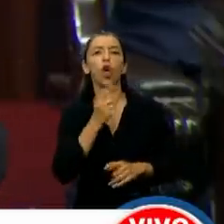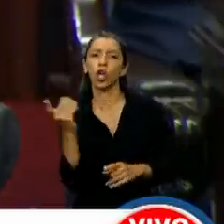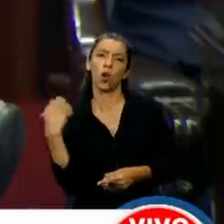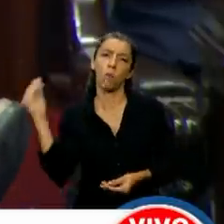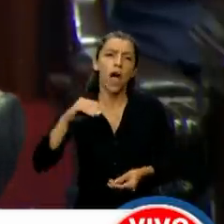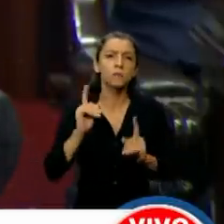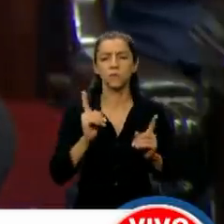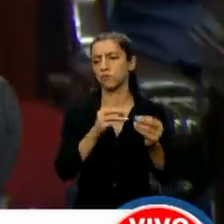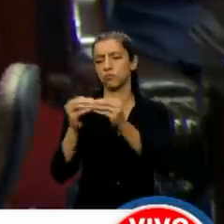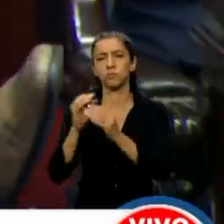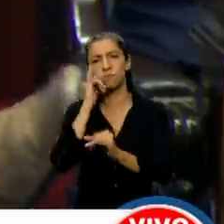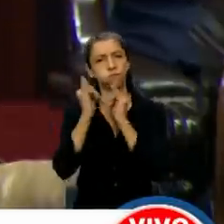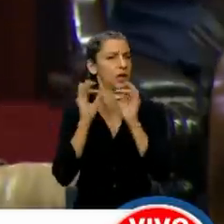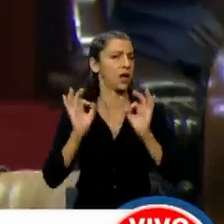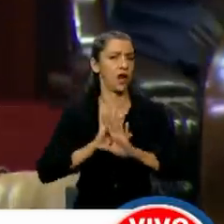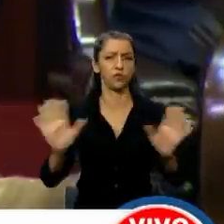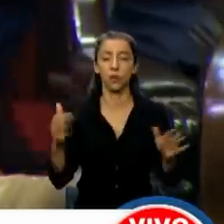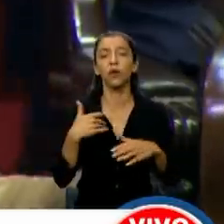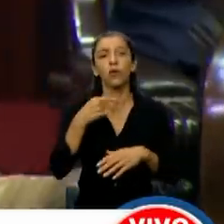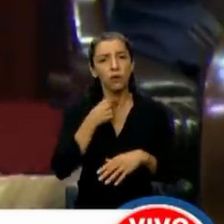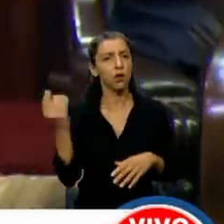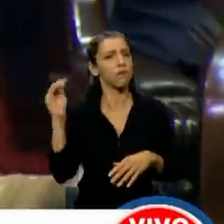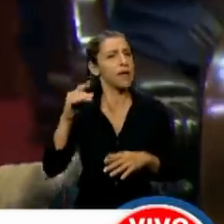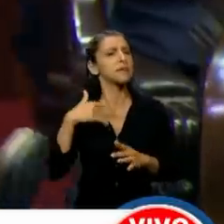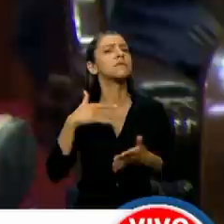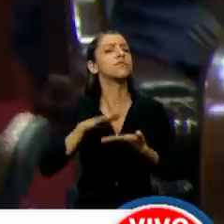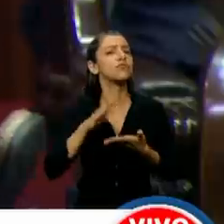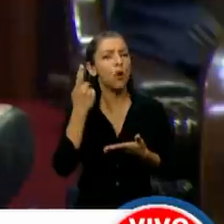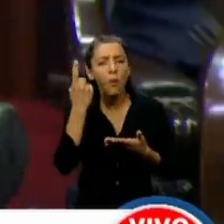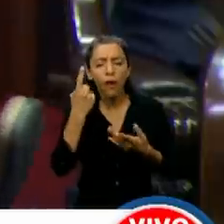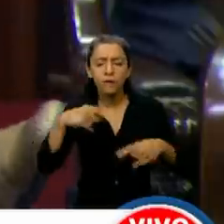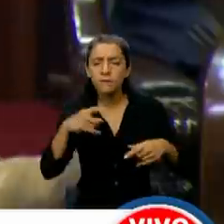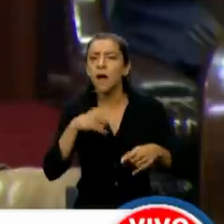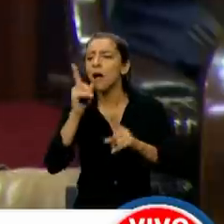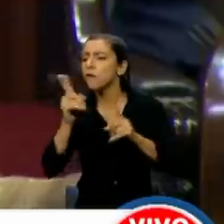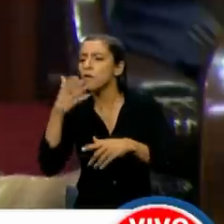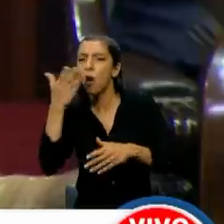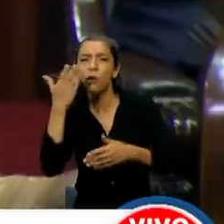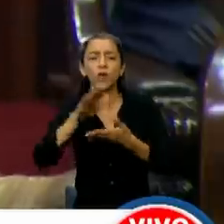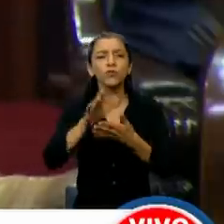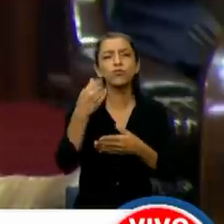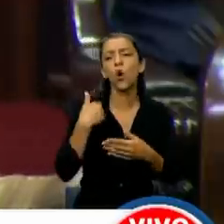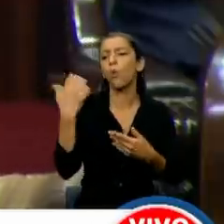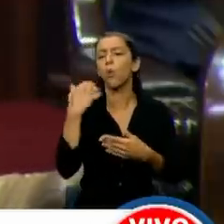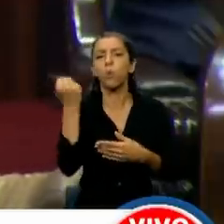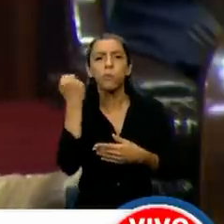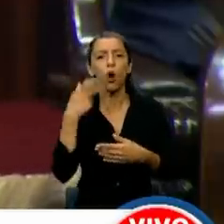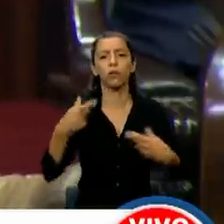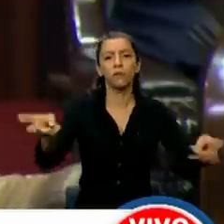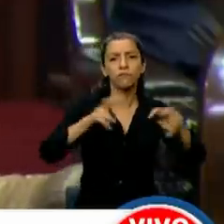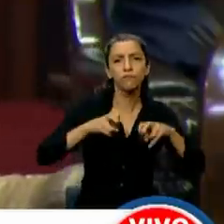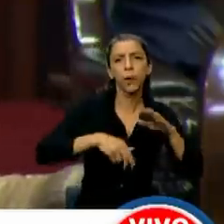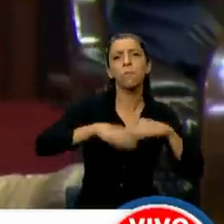un eje que no es menor de este debate se ha hablado mucho acerca de la necesaria reducción del déficit condición